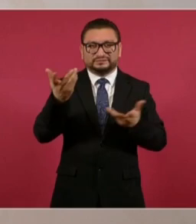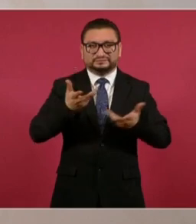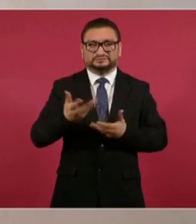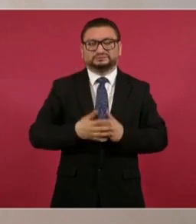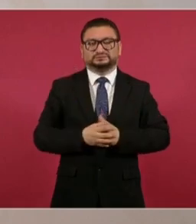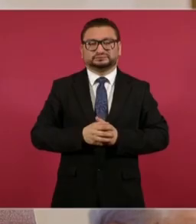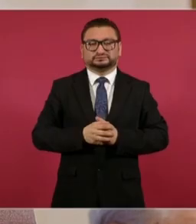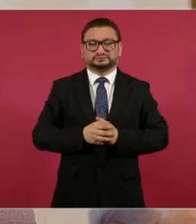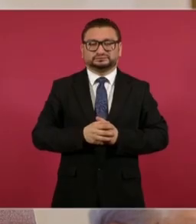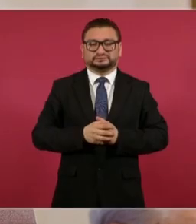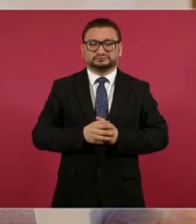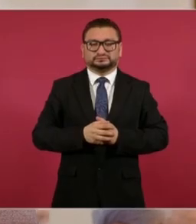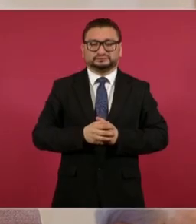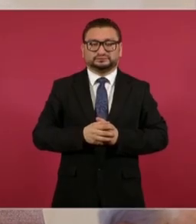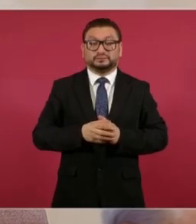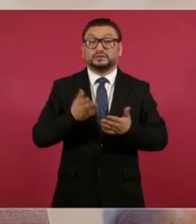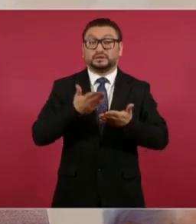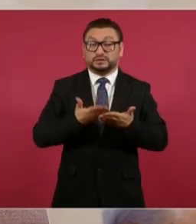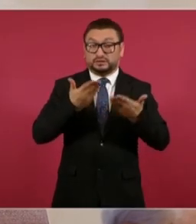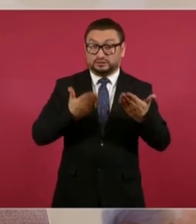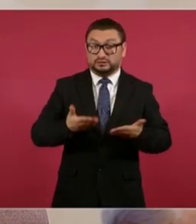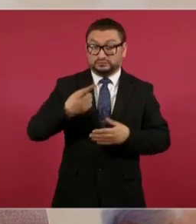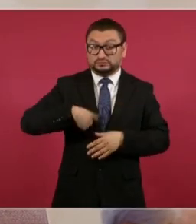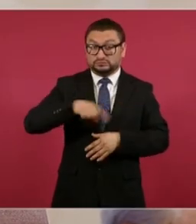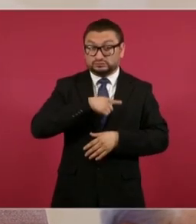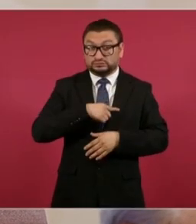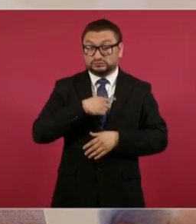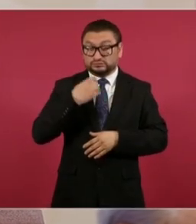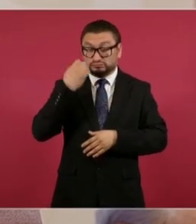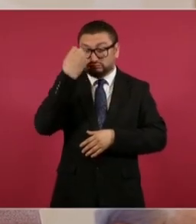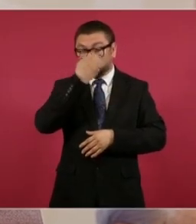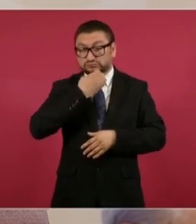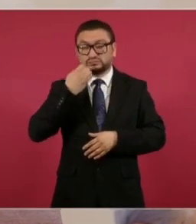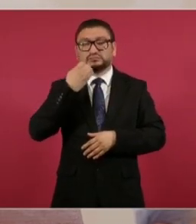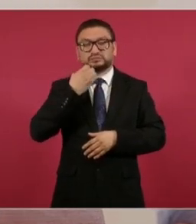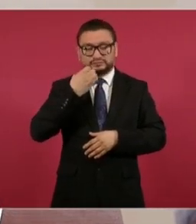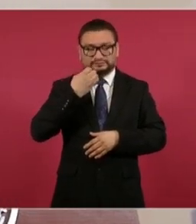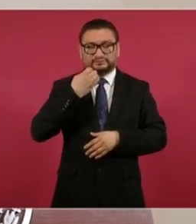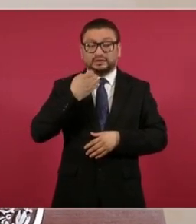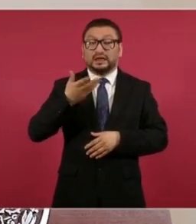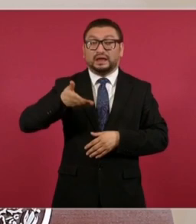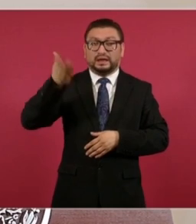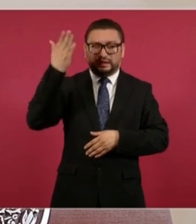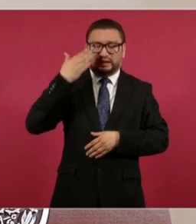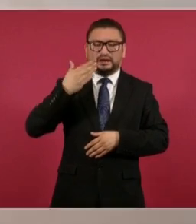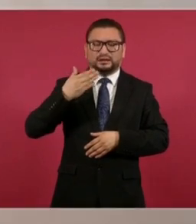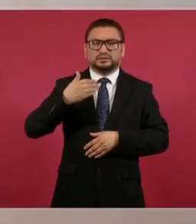estructura Entonces vamos a procurar Cuando